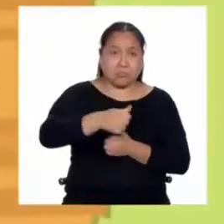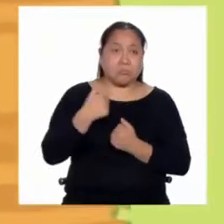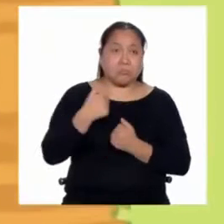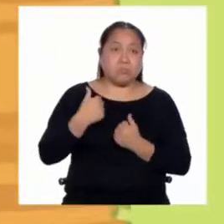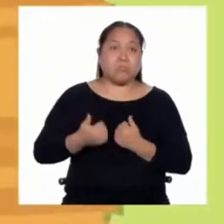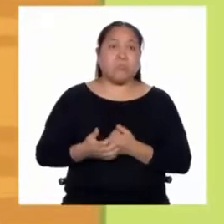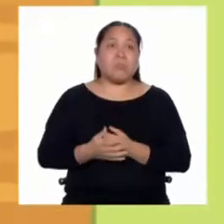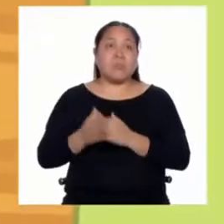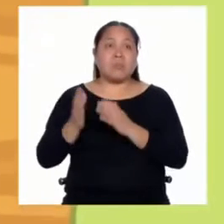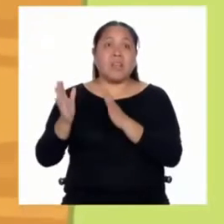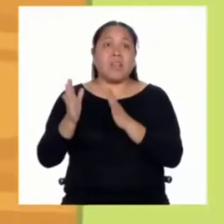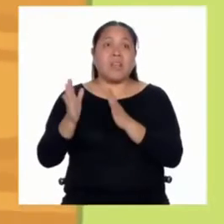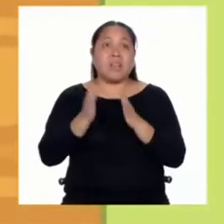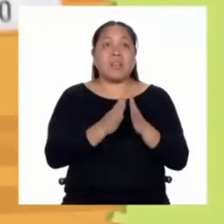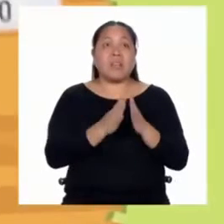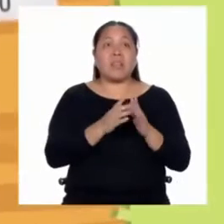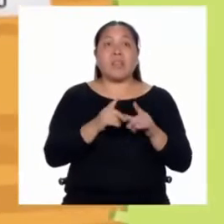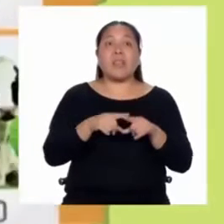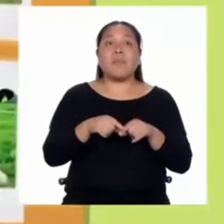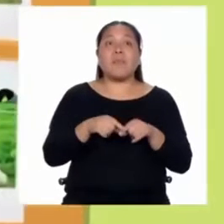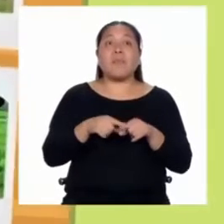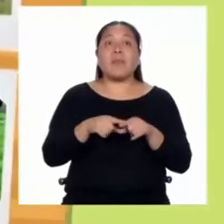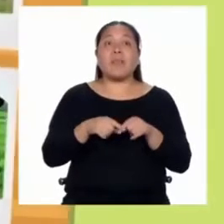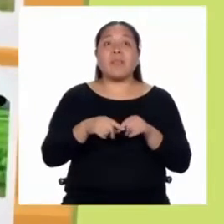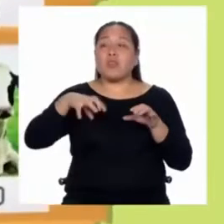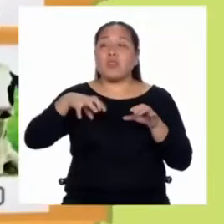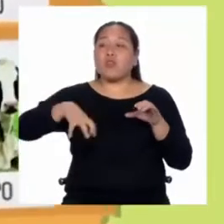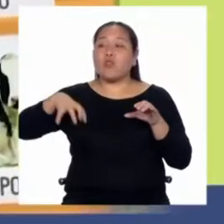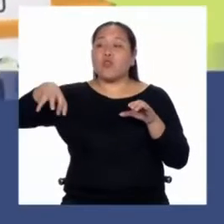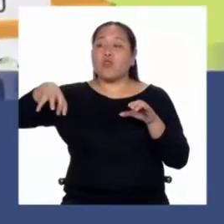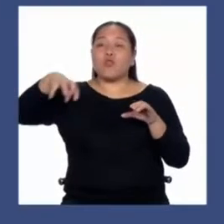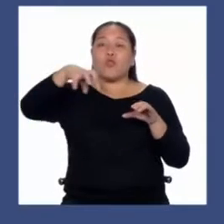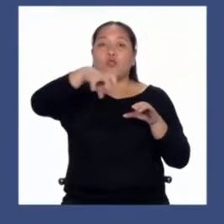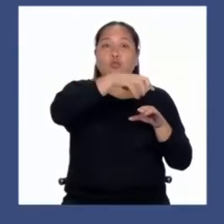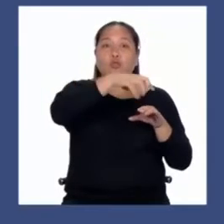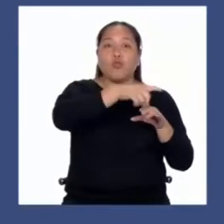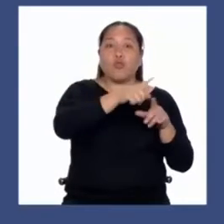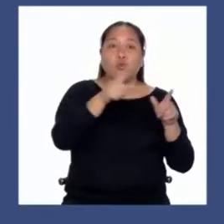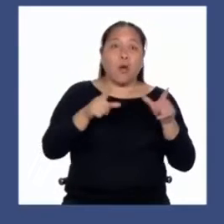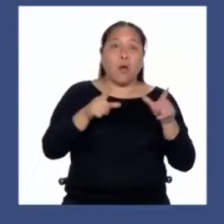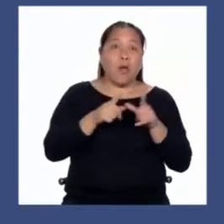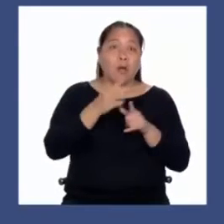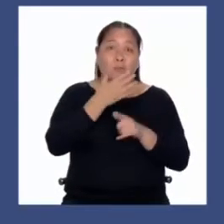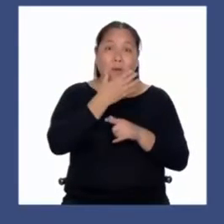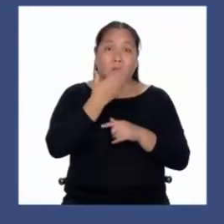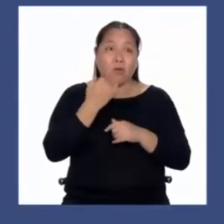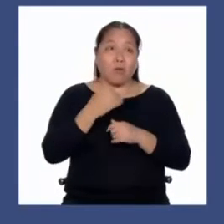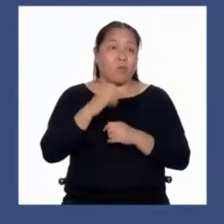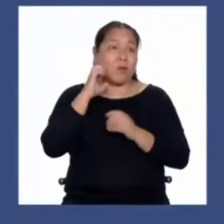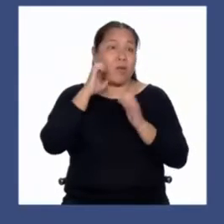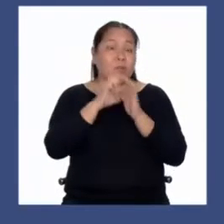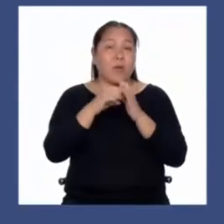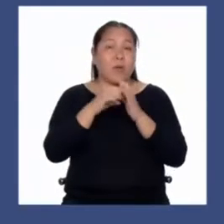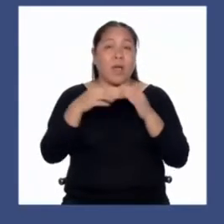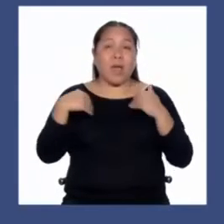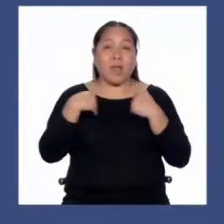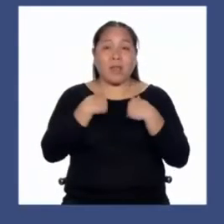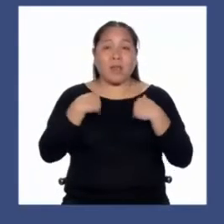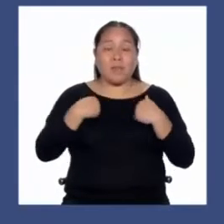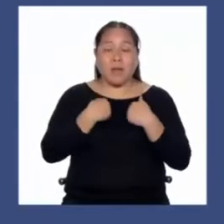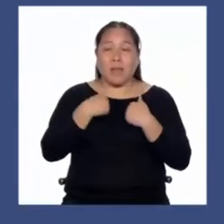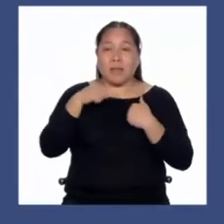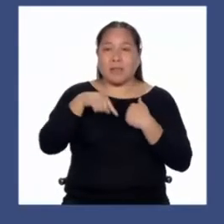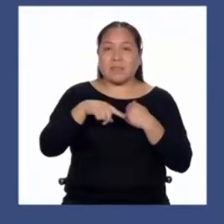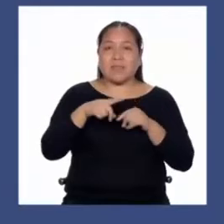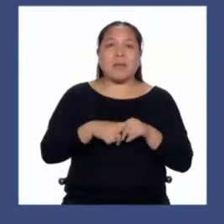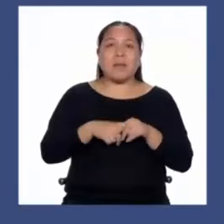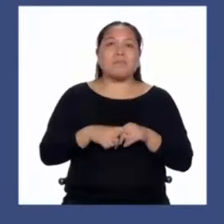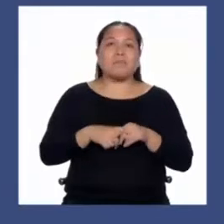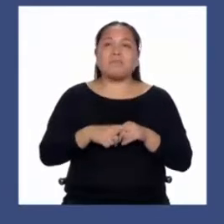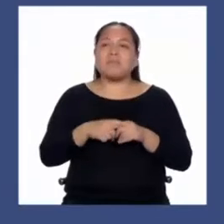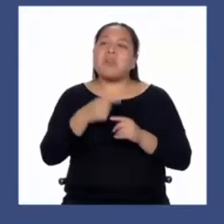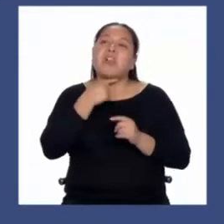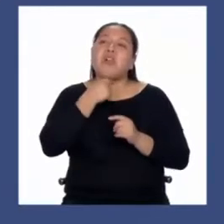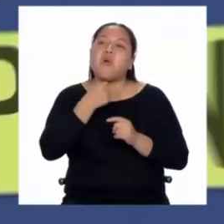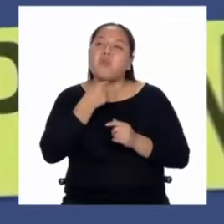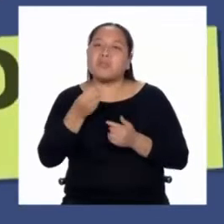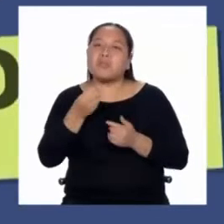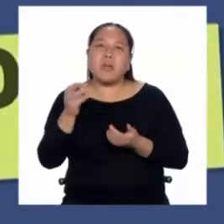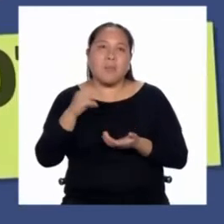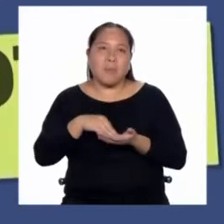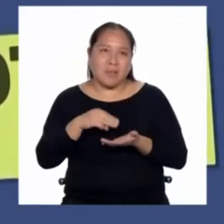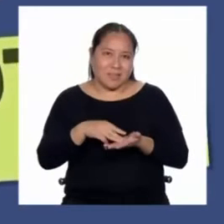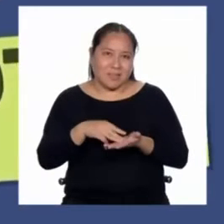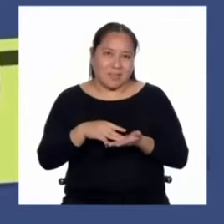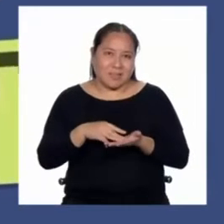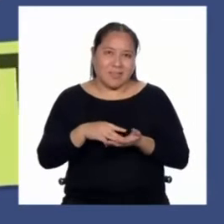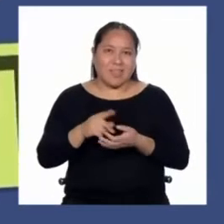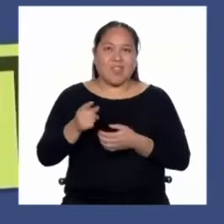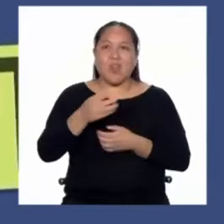se organizan de acuerdo a su mejor zona de confort. Es decir, los animalitos van a vivir donde mejor les parezca. O